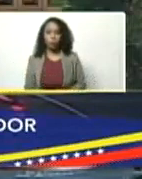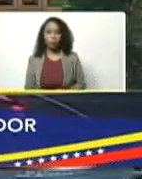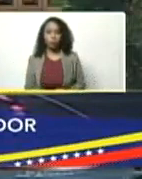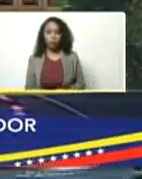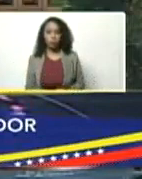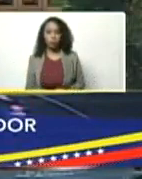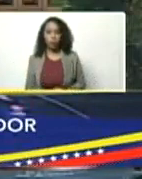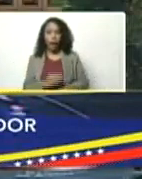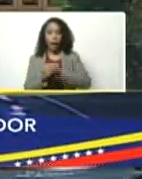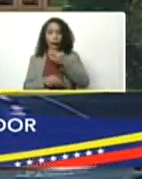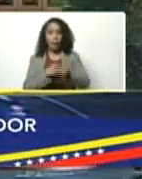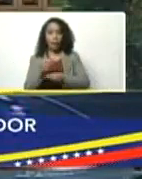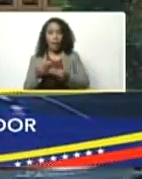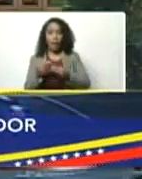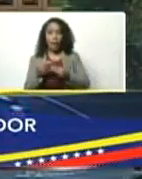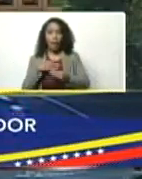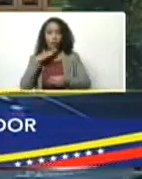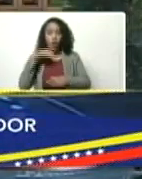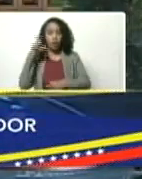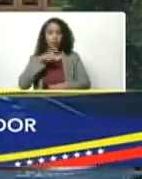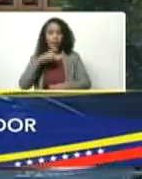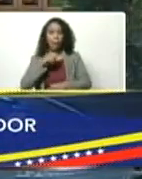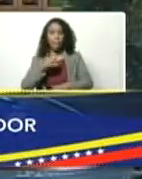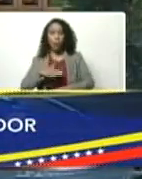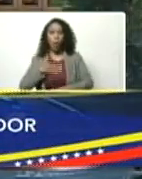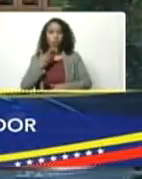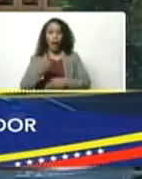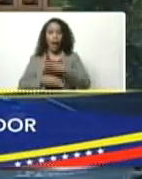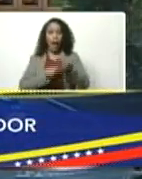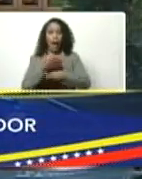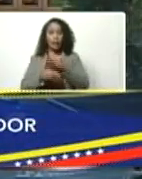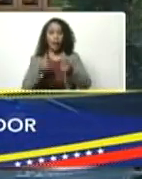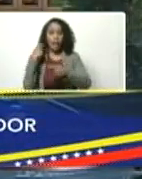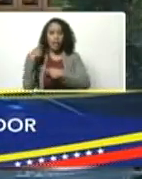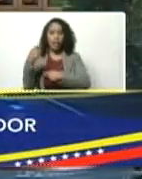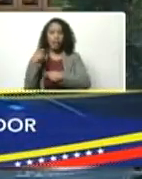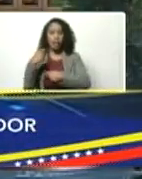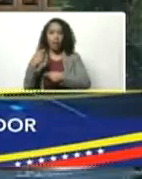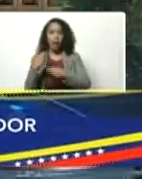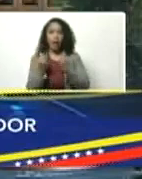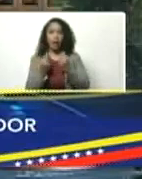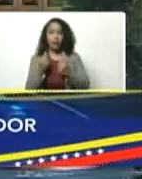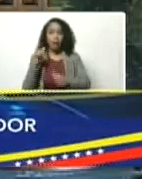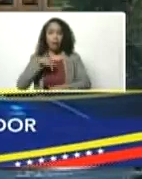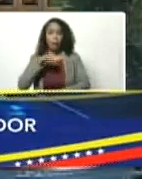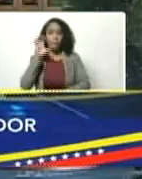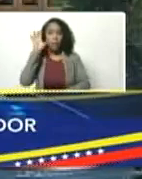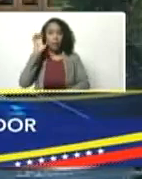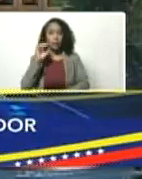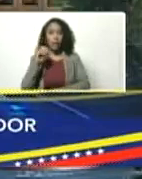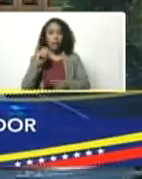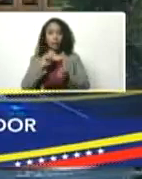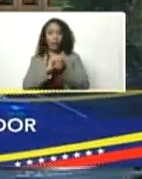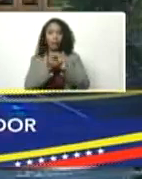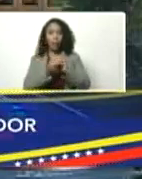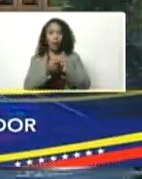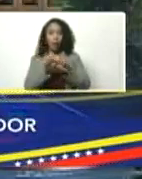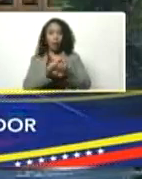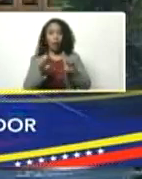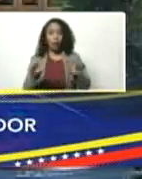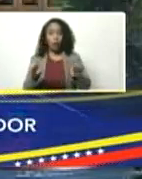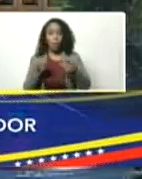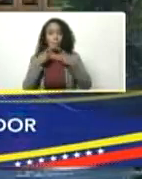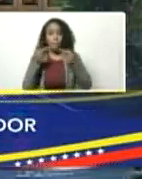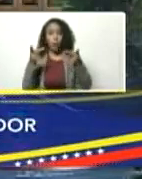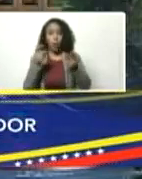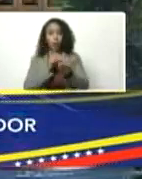a crear la riqueza necesaria para poder distribuir e invertir la riqueza del país y convertirla en educación